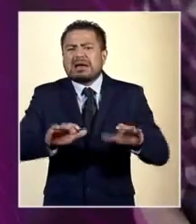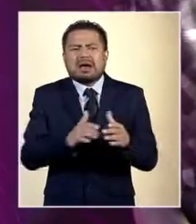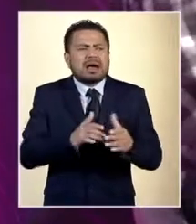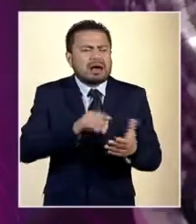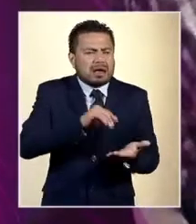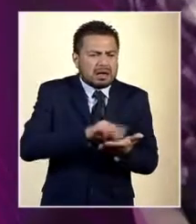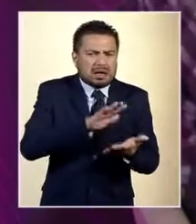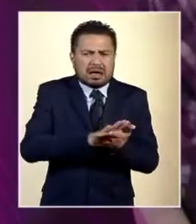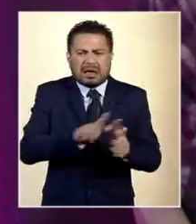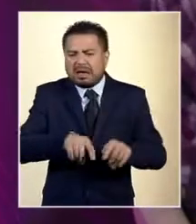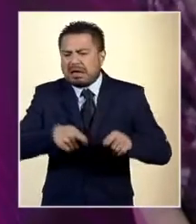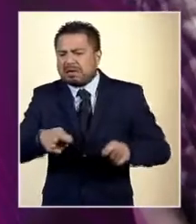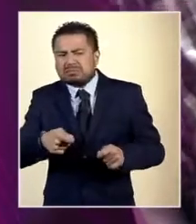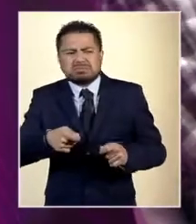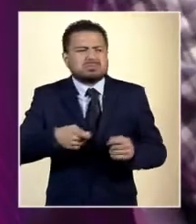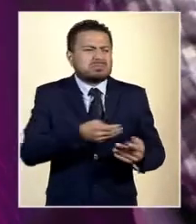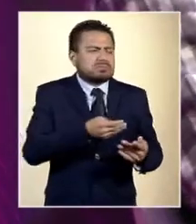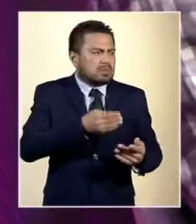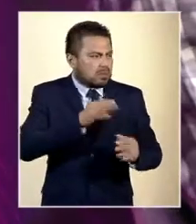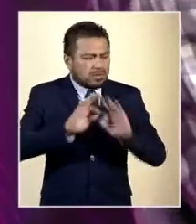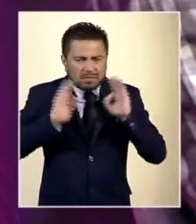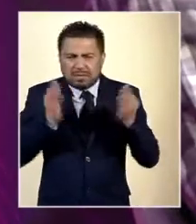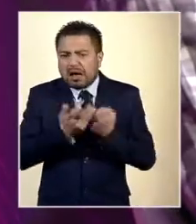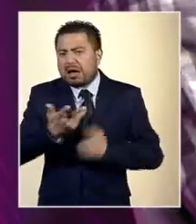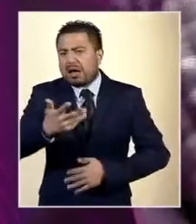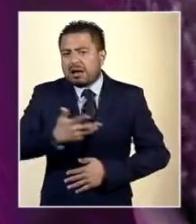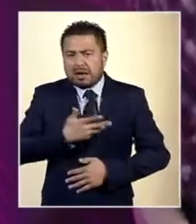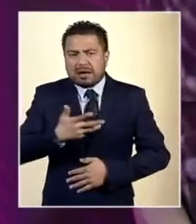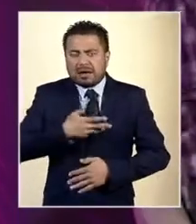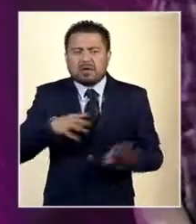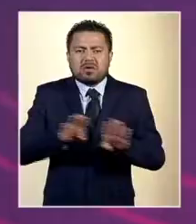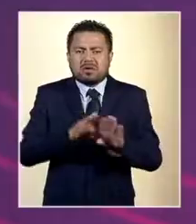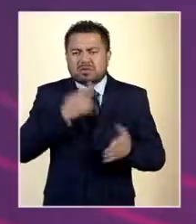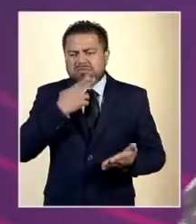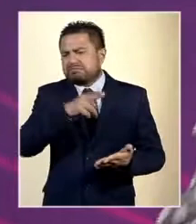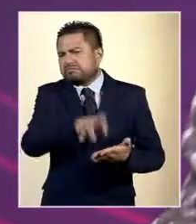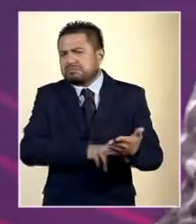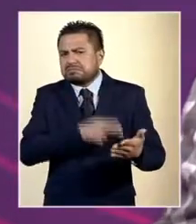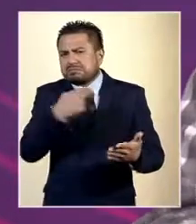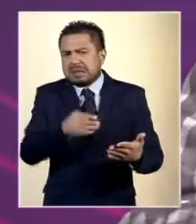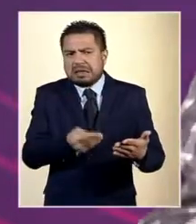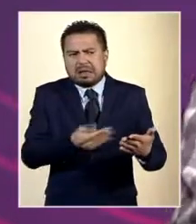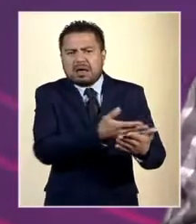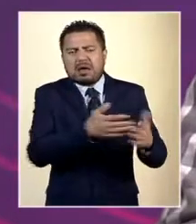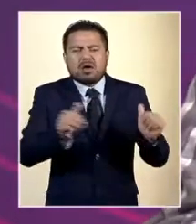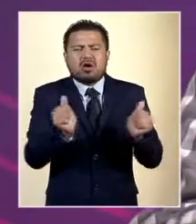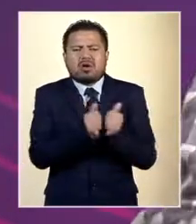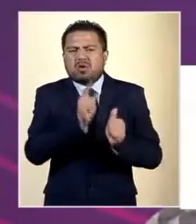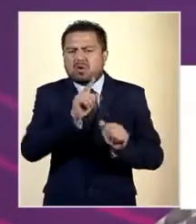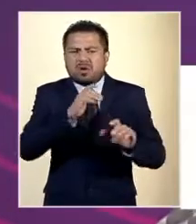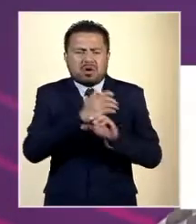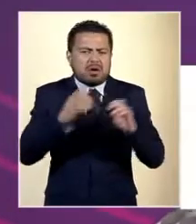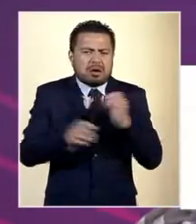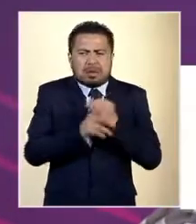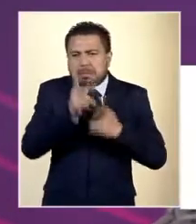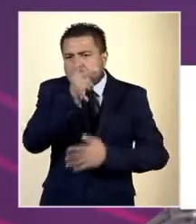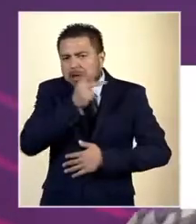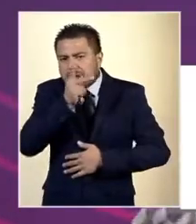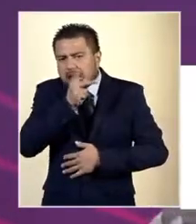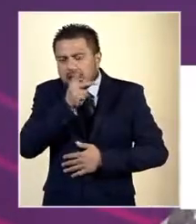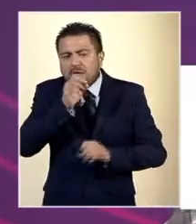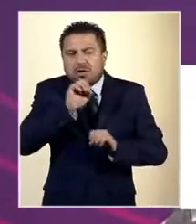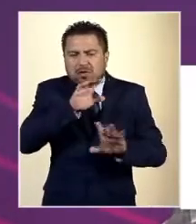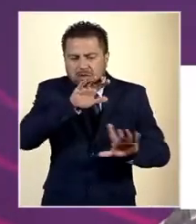ProNiños, tenemos maneras pues de nombrar, digamos, con un objeto pedagógico, con